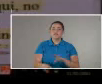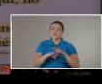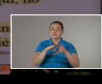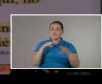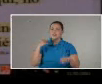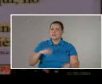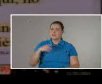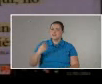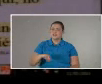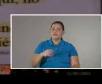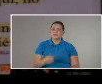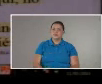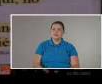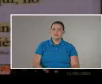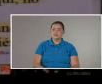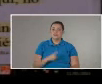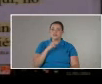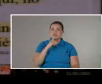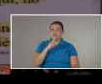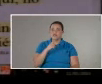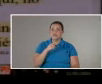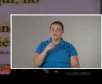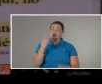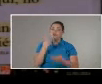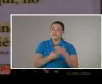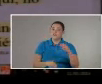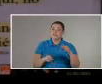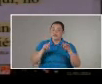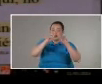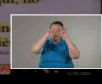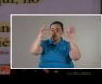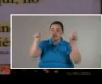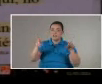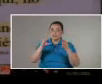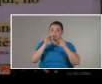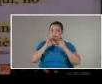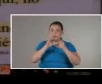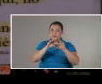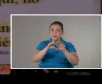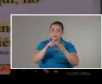siguieron diciendo: va al sepulcro a llorar ahí.